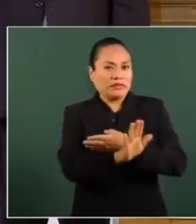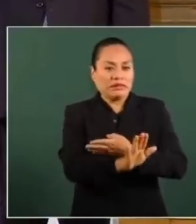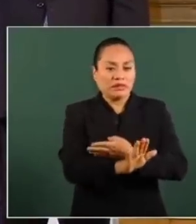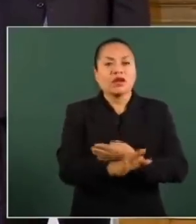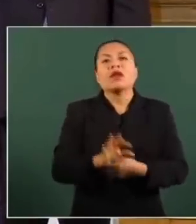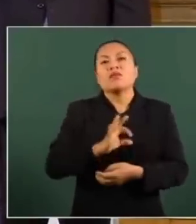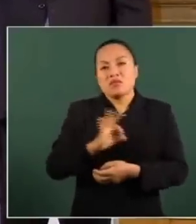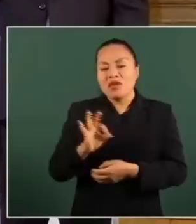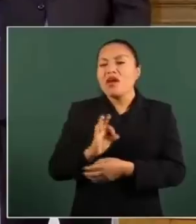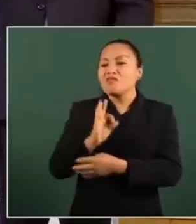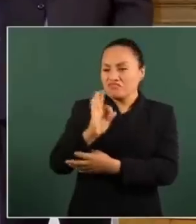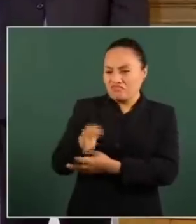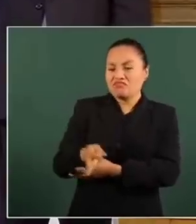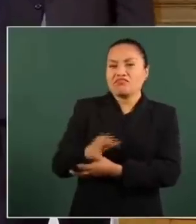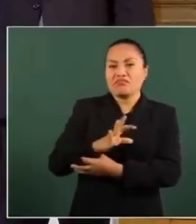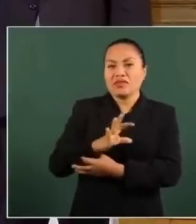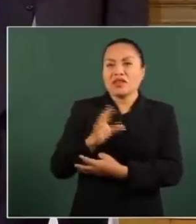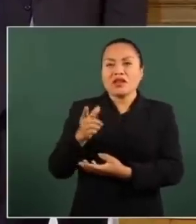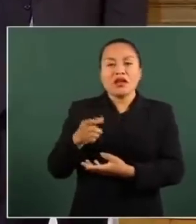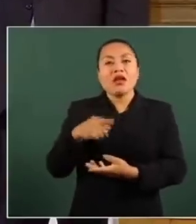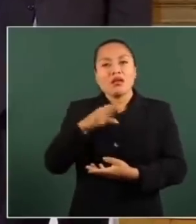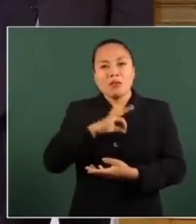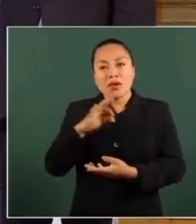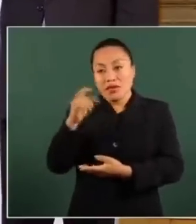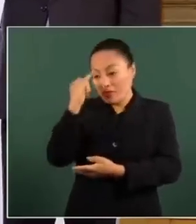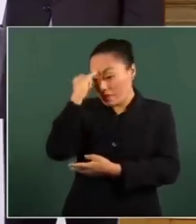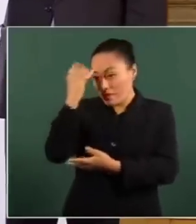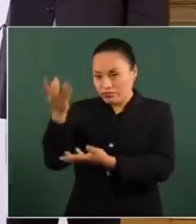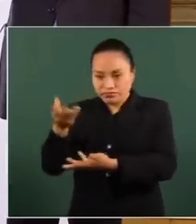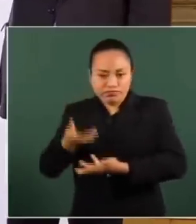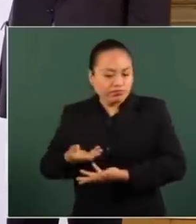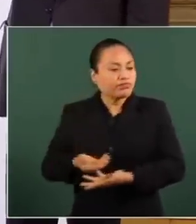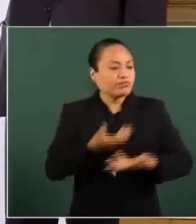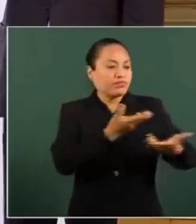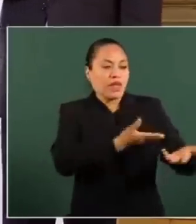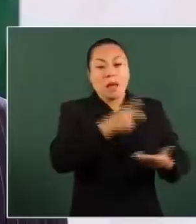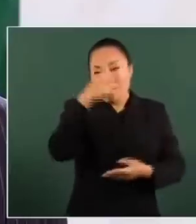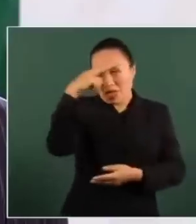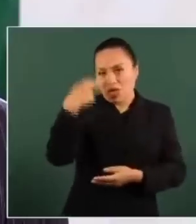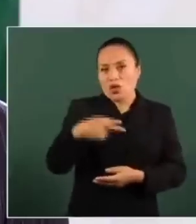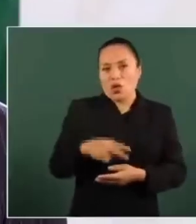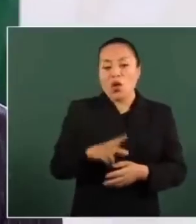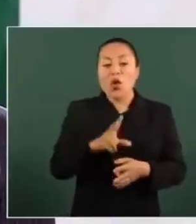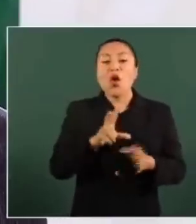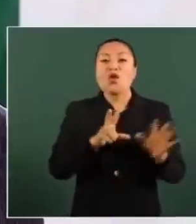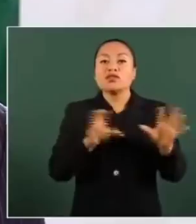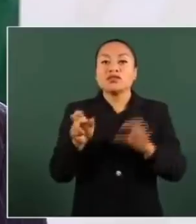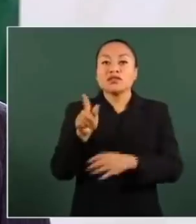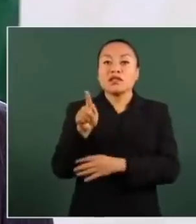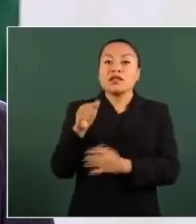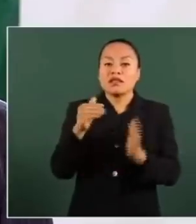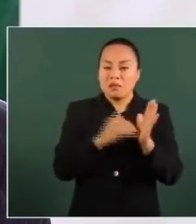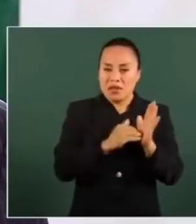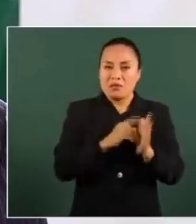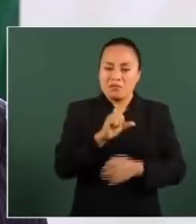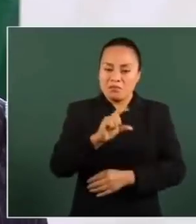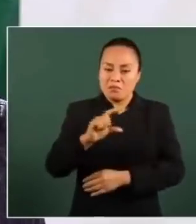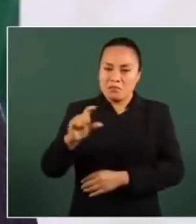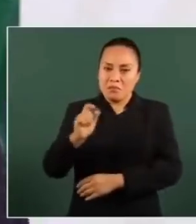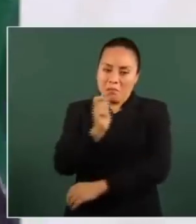que fueran a México y llegasen el día de hoy 870,000 vacunas. I have listened carefully to